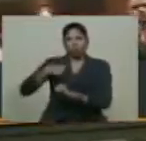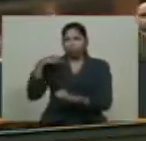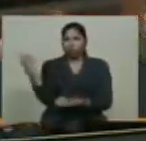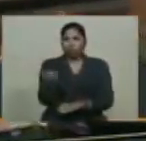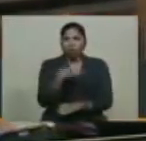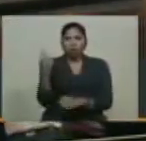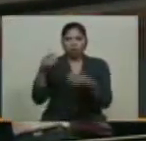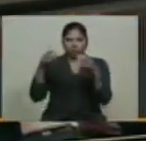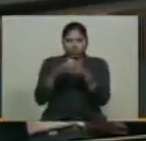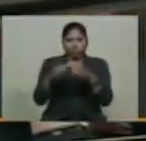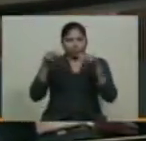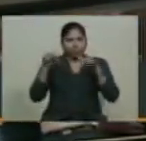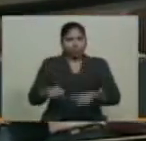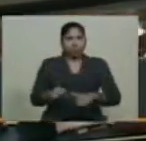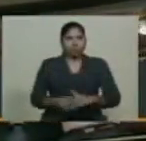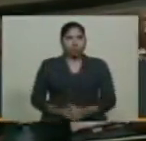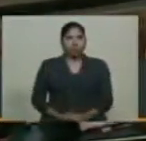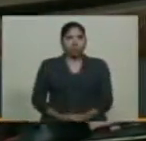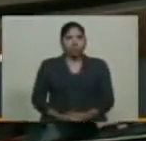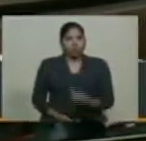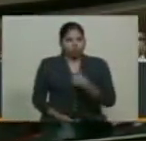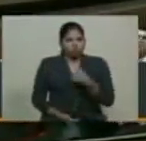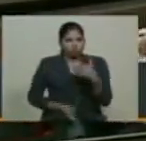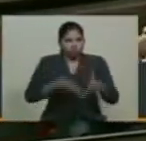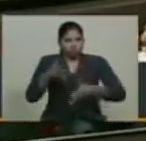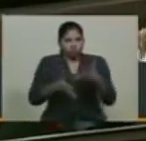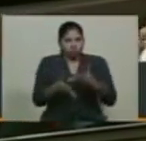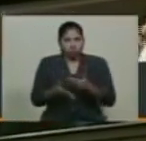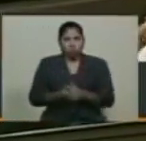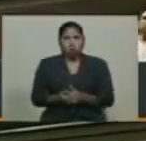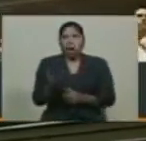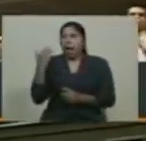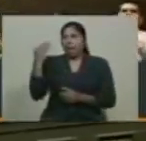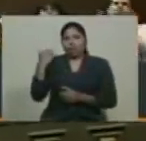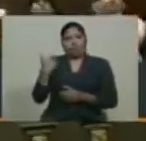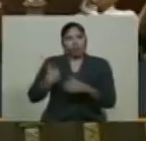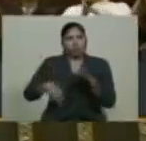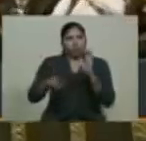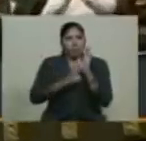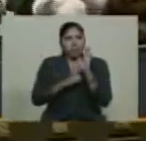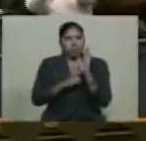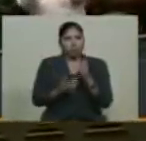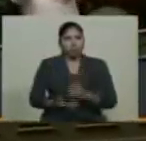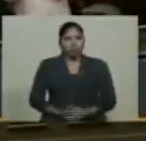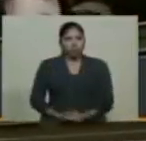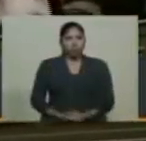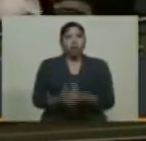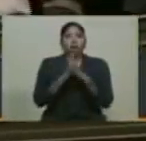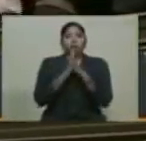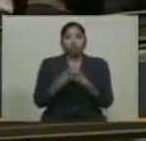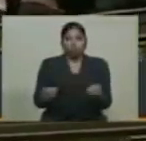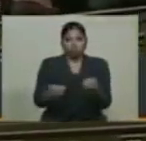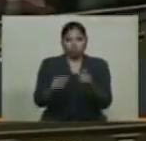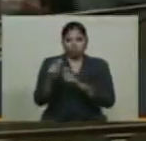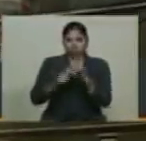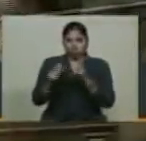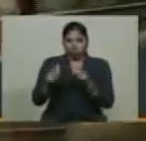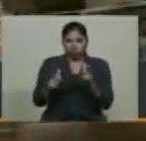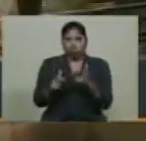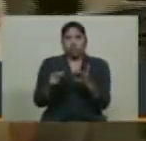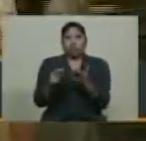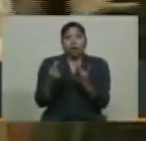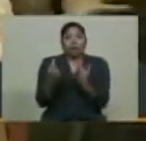de nosotros. Y voy a decir lo que he dicho en otras oportunidades. Todo aquel que